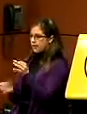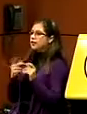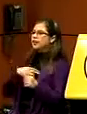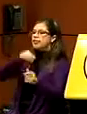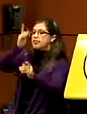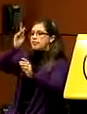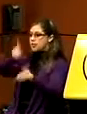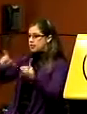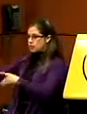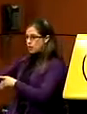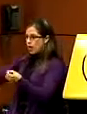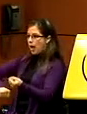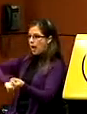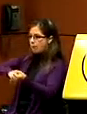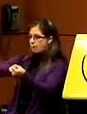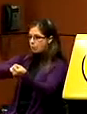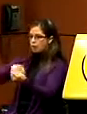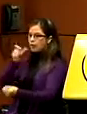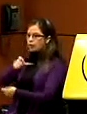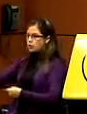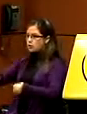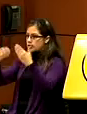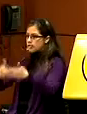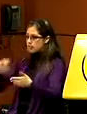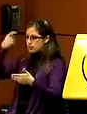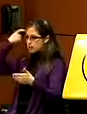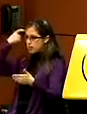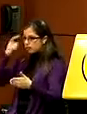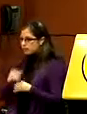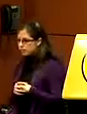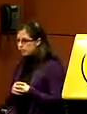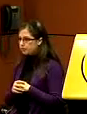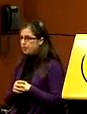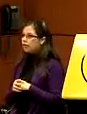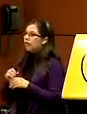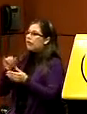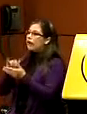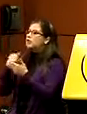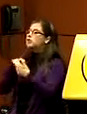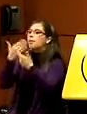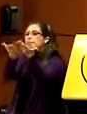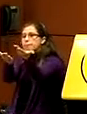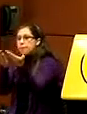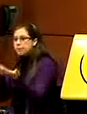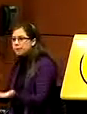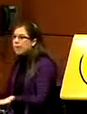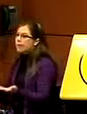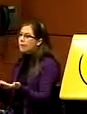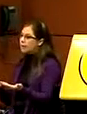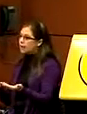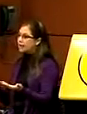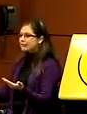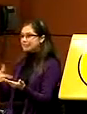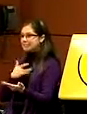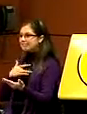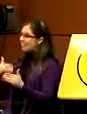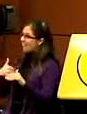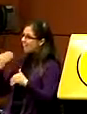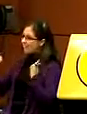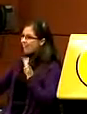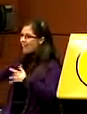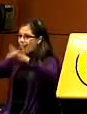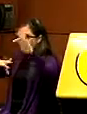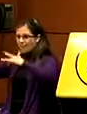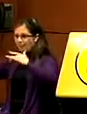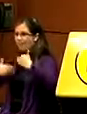de decisiones con apoyo de las personas con discapacidad entonces de verdad bienvenidos nos alegra mucho que estén acá